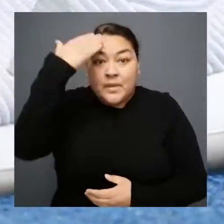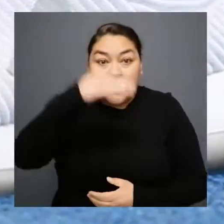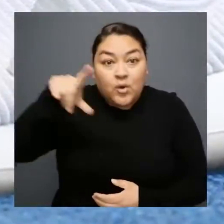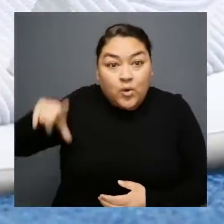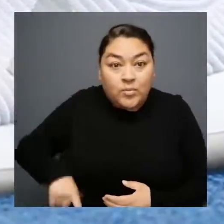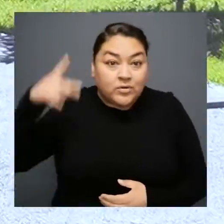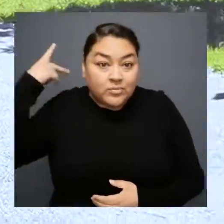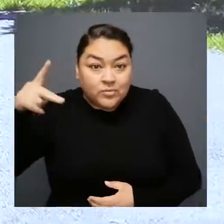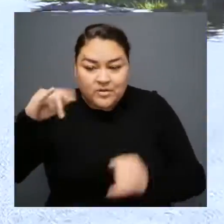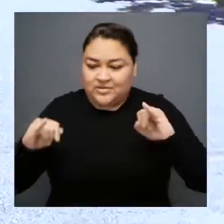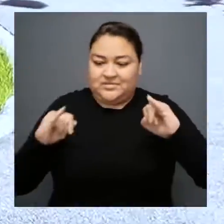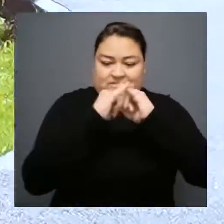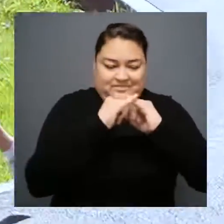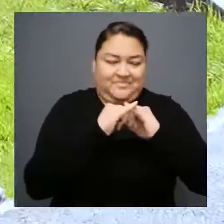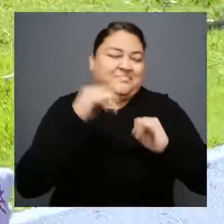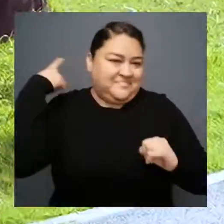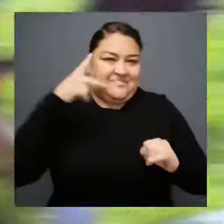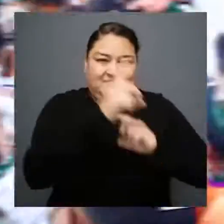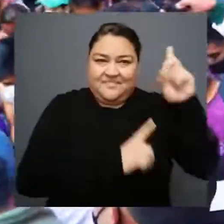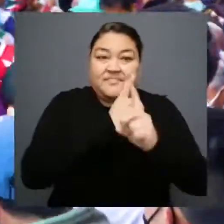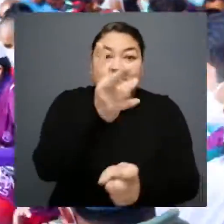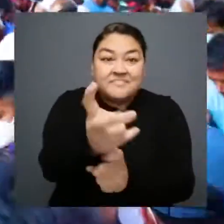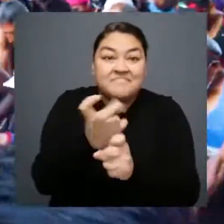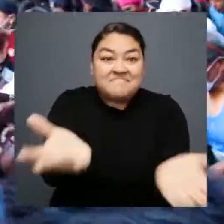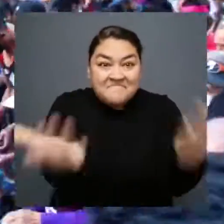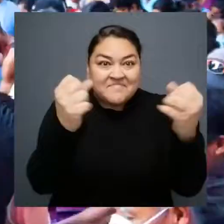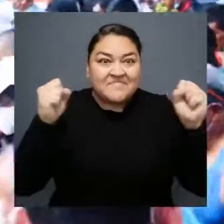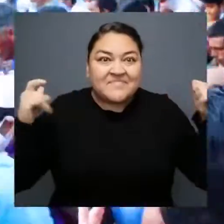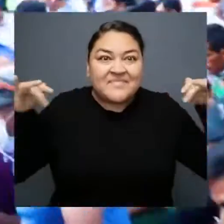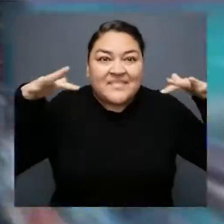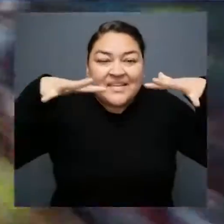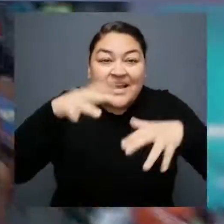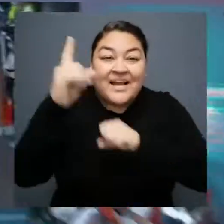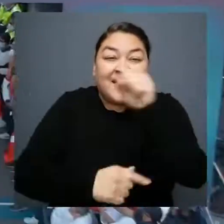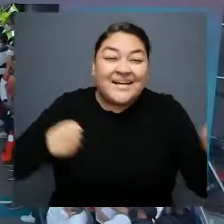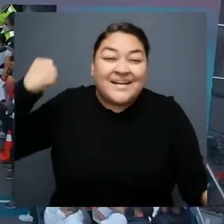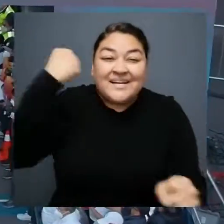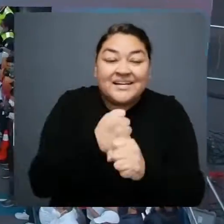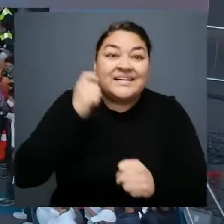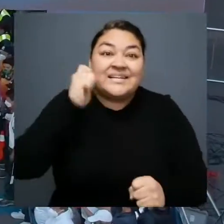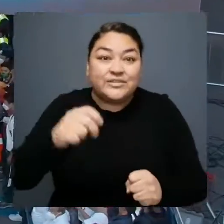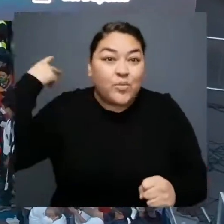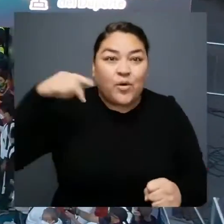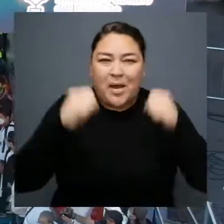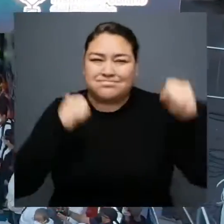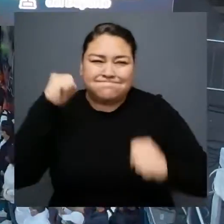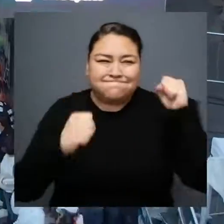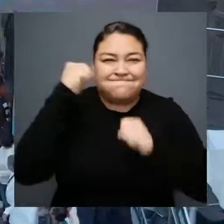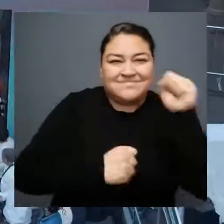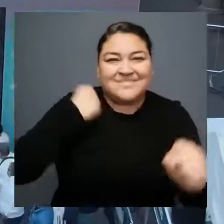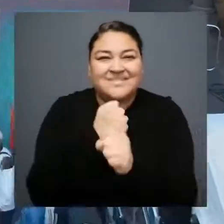El Gobierno de Puebla, a través del Instituto Poblano del Deporte, te invita a la fiesta deportiva más esperada del año, el Maratón Puebla